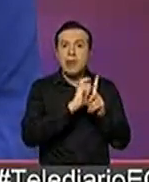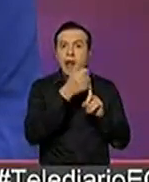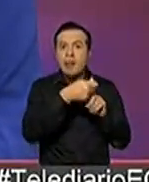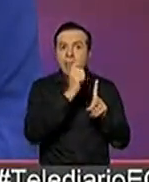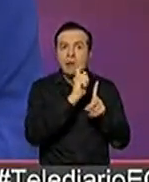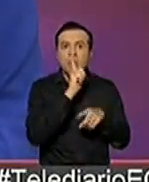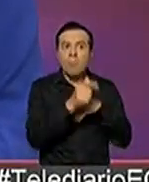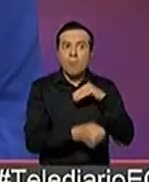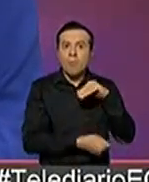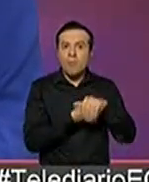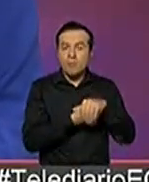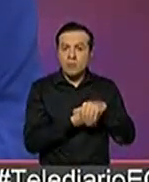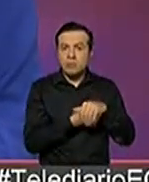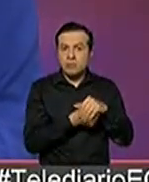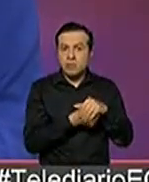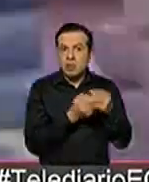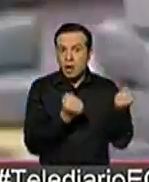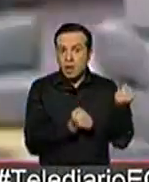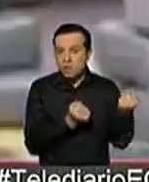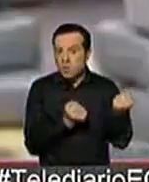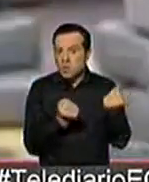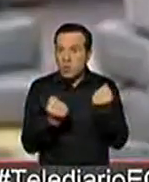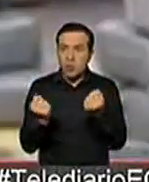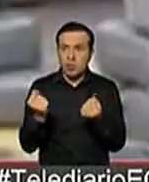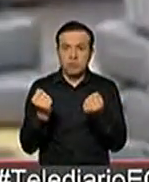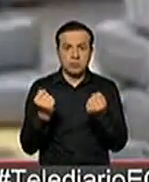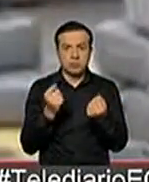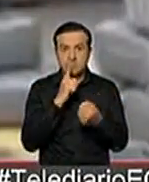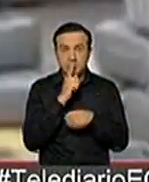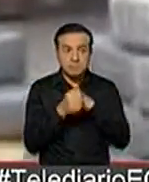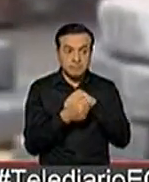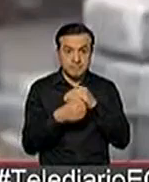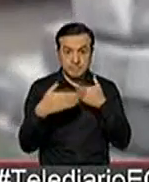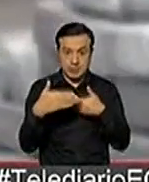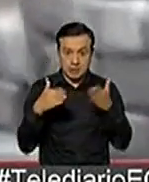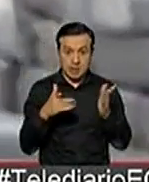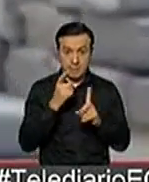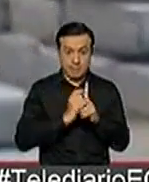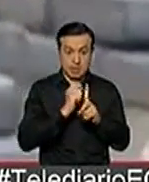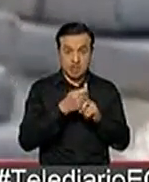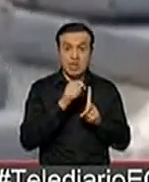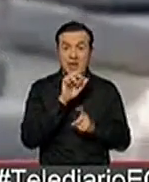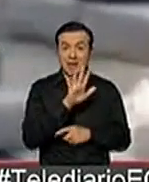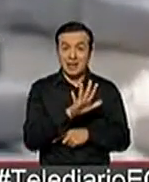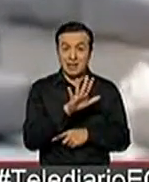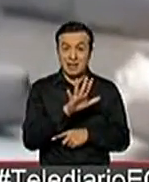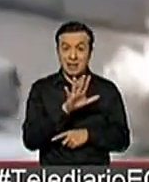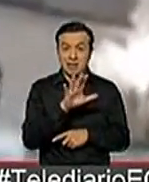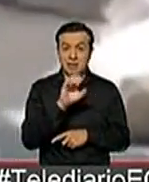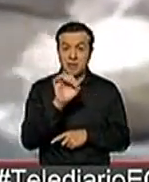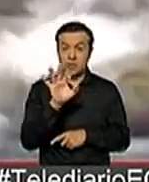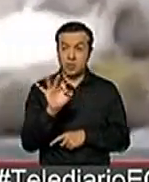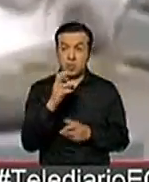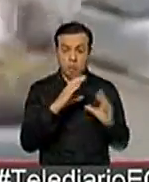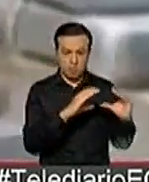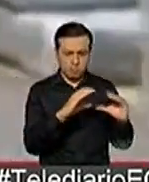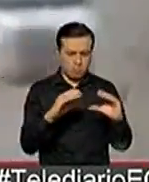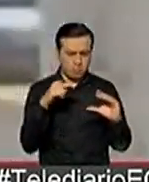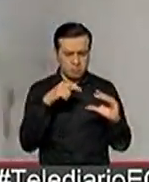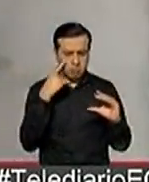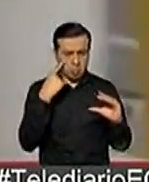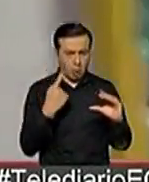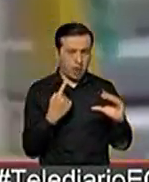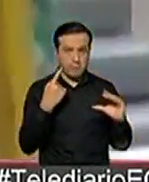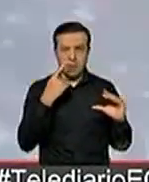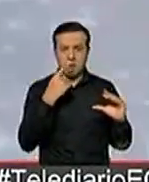camión hacia el puerto. Ocultos en cajas de banano fueron encontrados 509 bloques tipo ladrillos que luego de ser sometidos a las